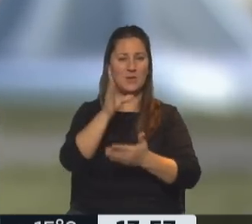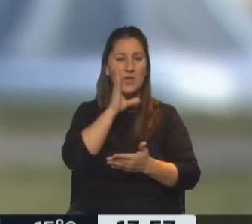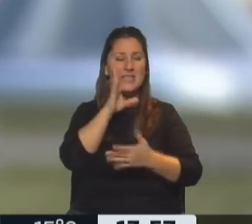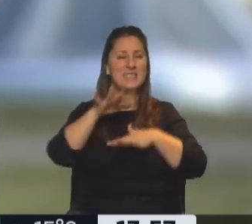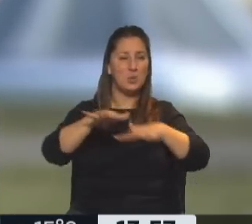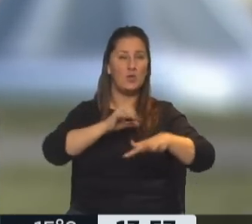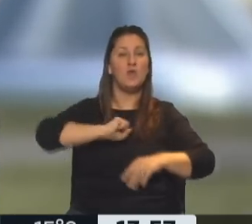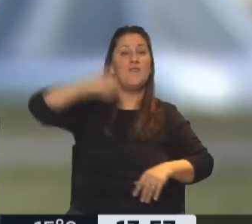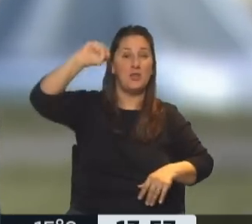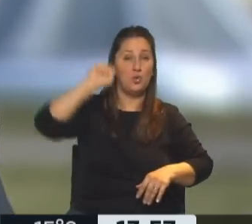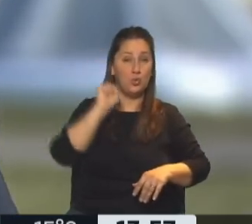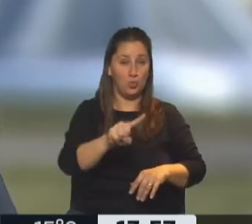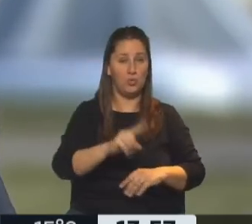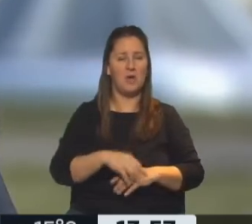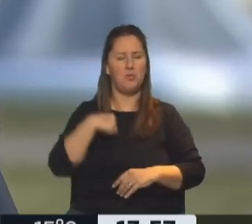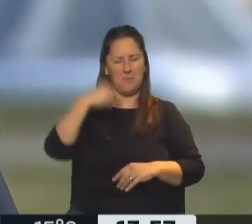viven y pensaba